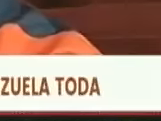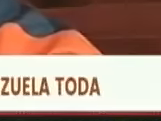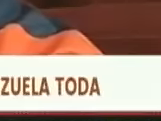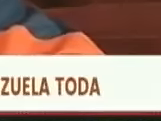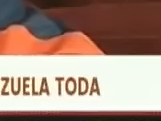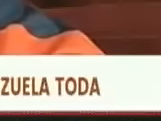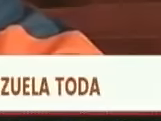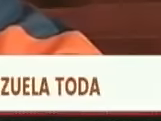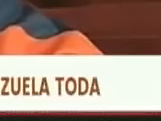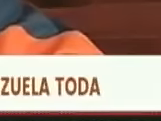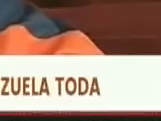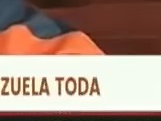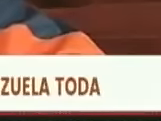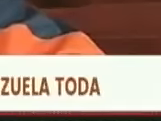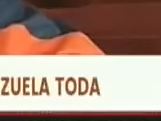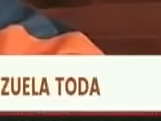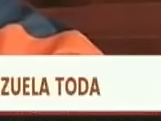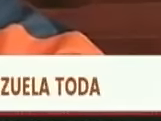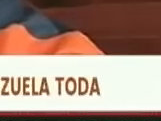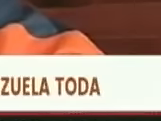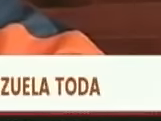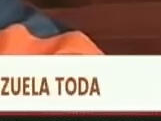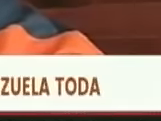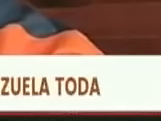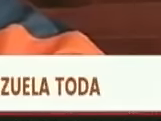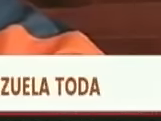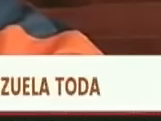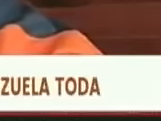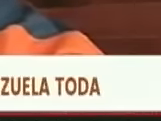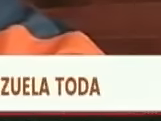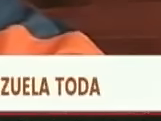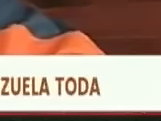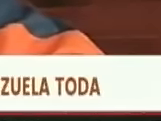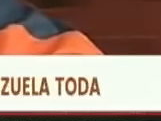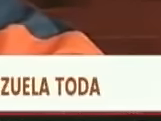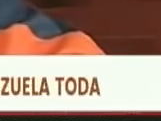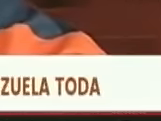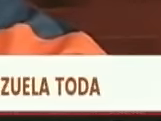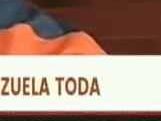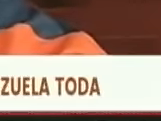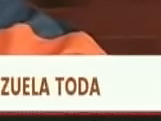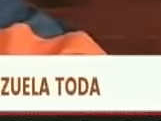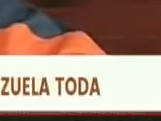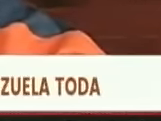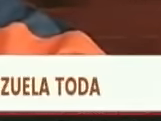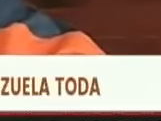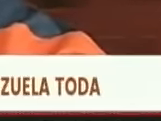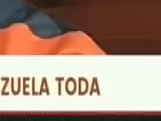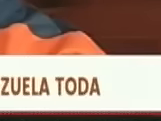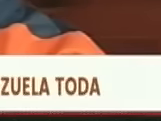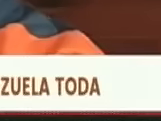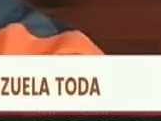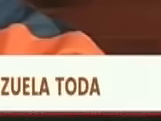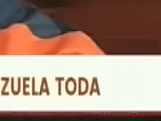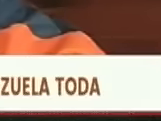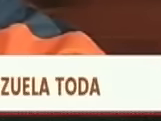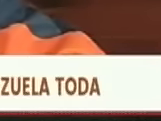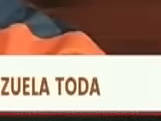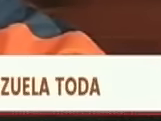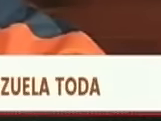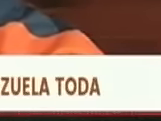nuestro tricolor con las ocho estrellas ahí y la segunda pregunta es usted decía al comienzo eh gobernador